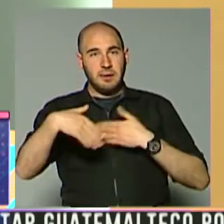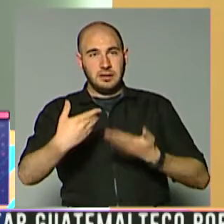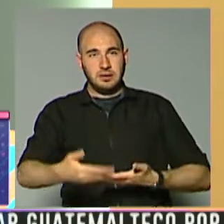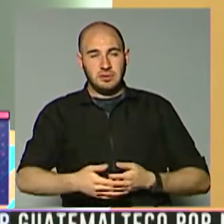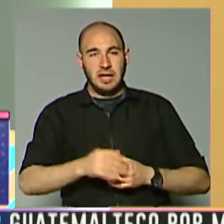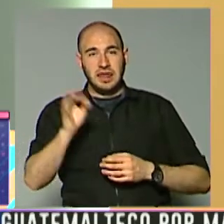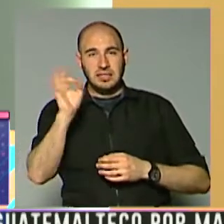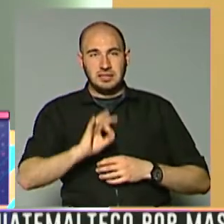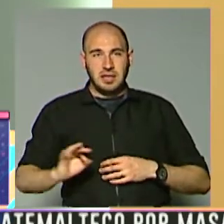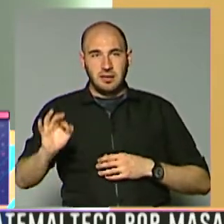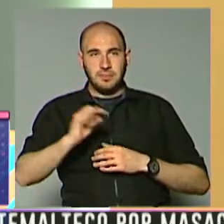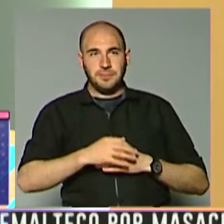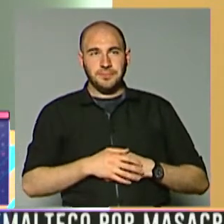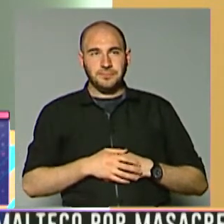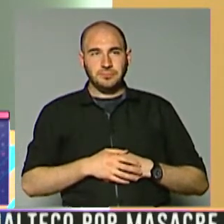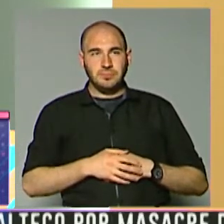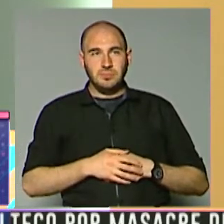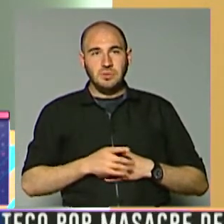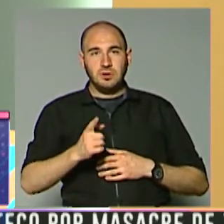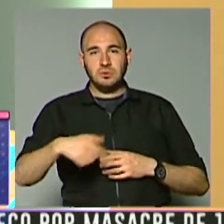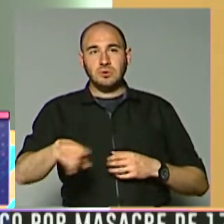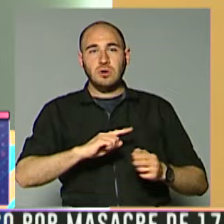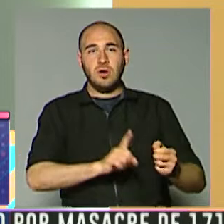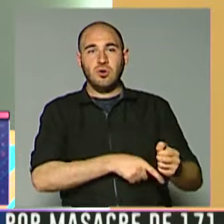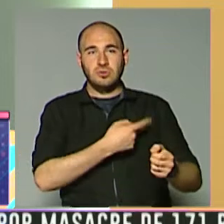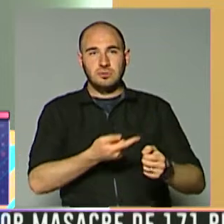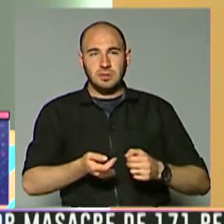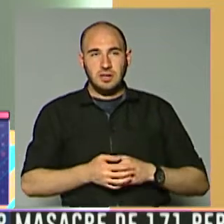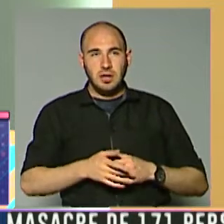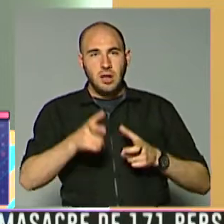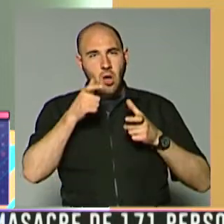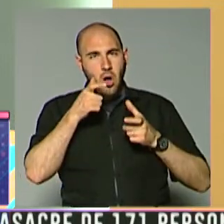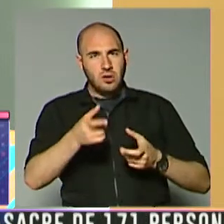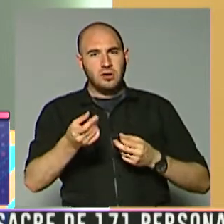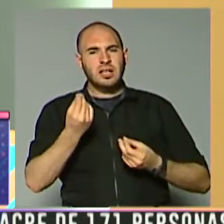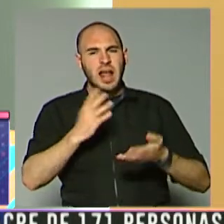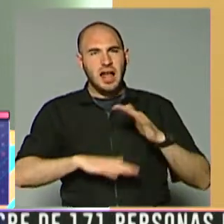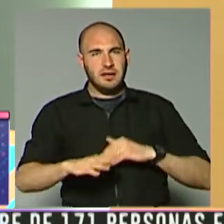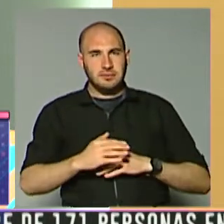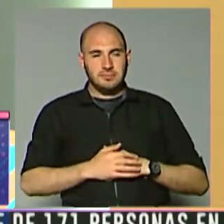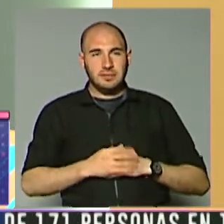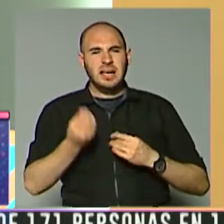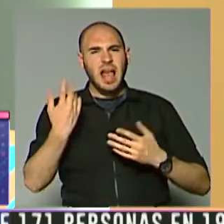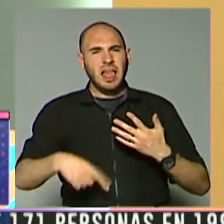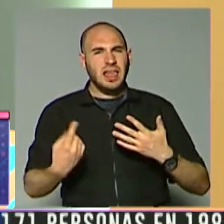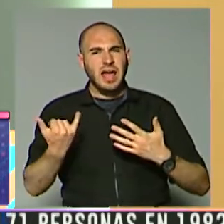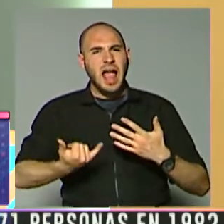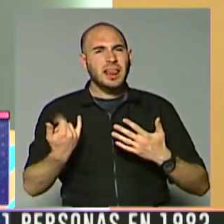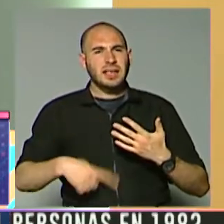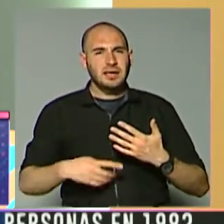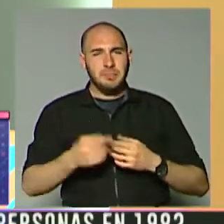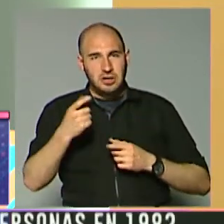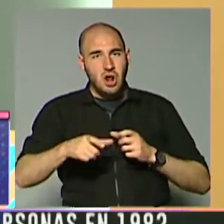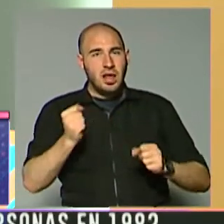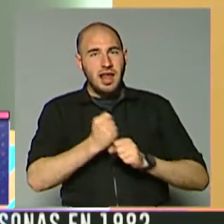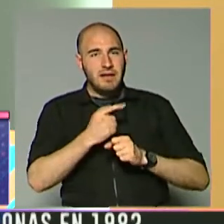los diseñadores digo, tengan el hábito de chequear lo que hay. Y de la misma manera las instituciones y quienes